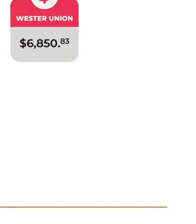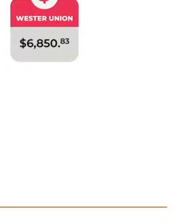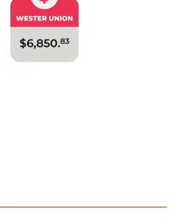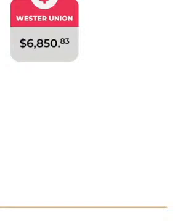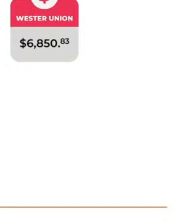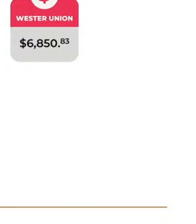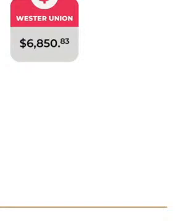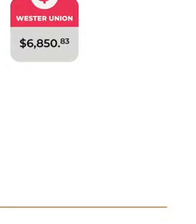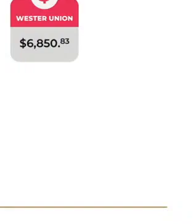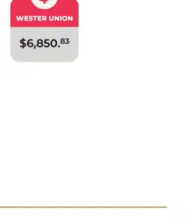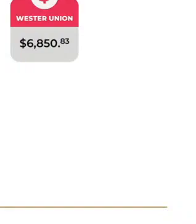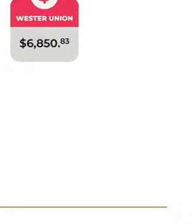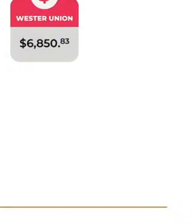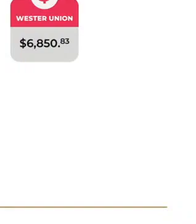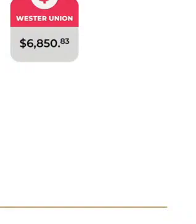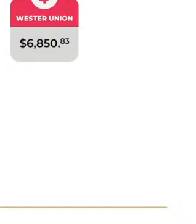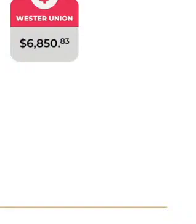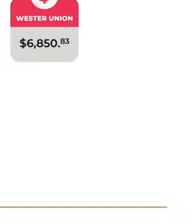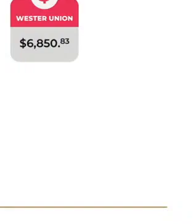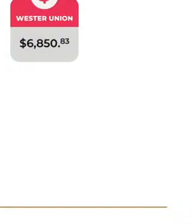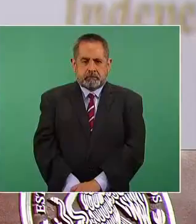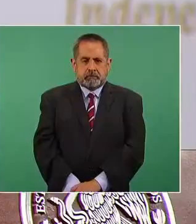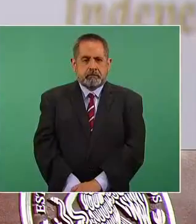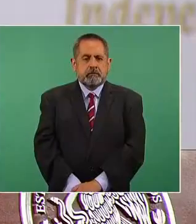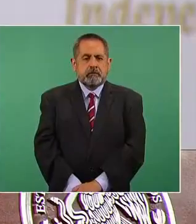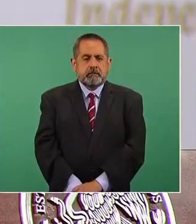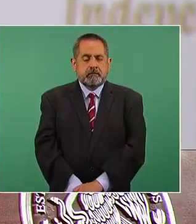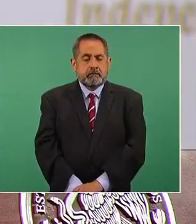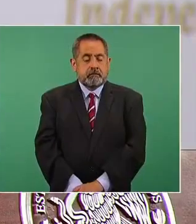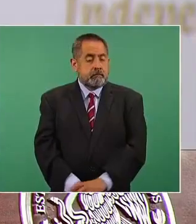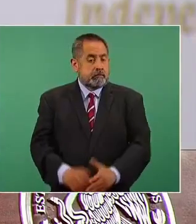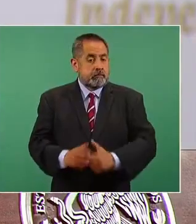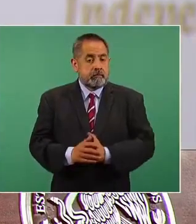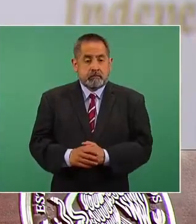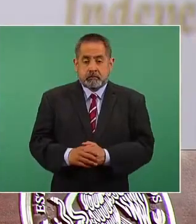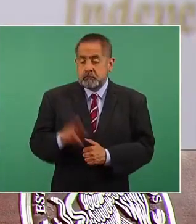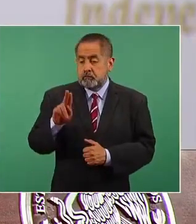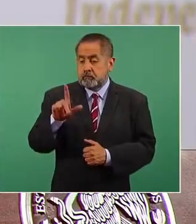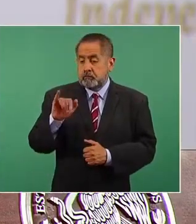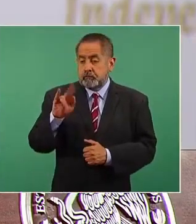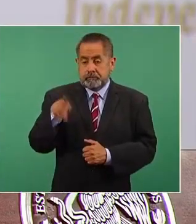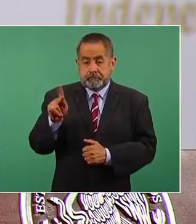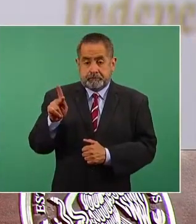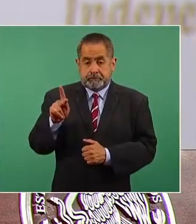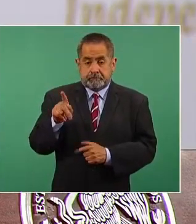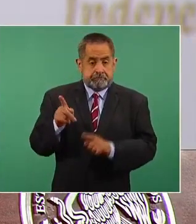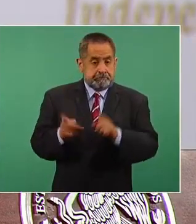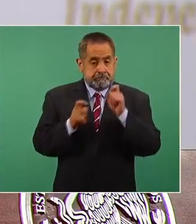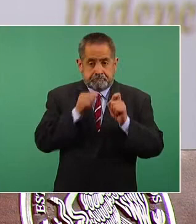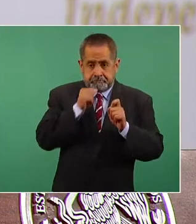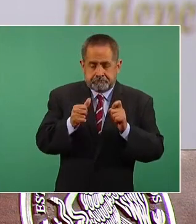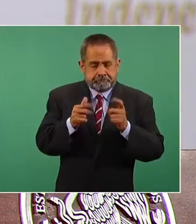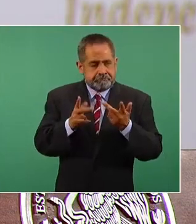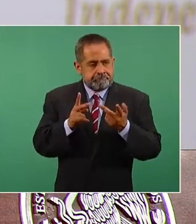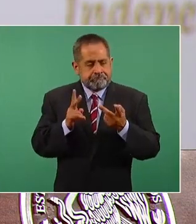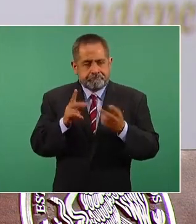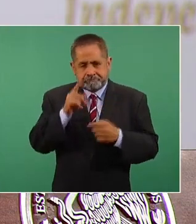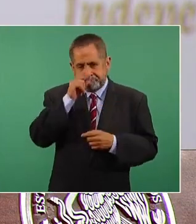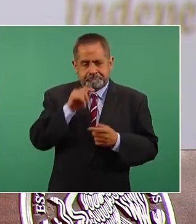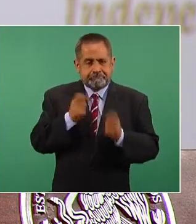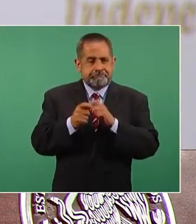y cobran una comisión sota de $8. Ulink, que no cobra comisión, le falló el tipo de